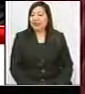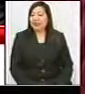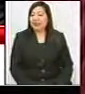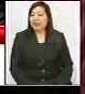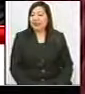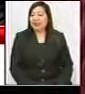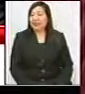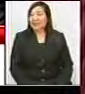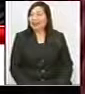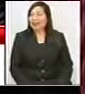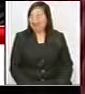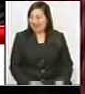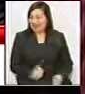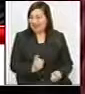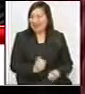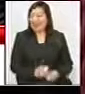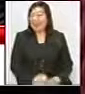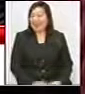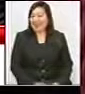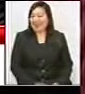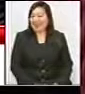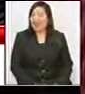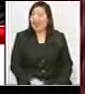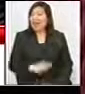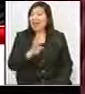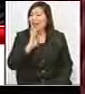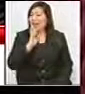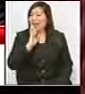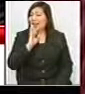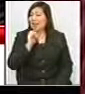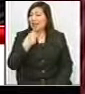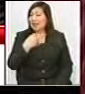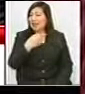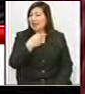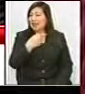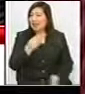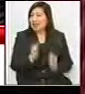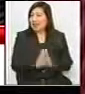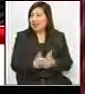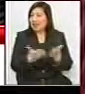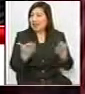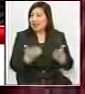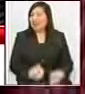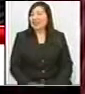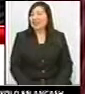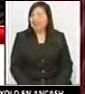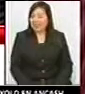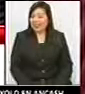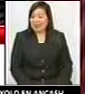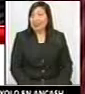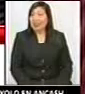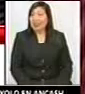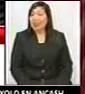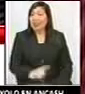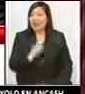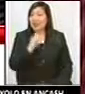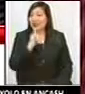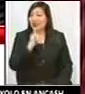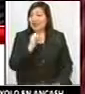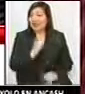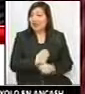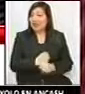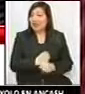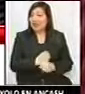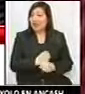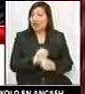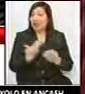Según la señora Gioconda Trippi, en las declaraciones al semanario Hildebrand en sus 13, es en el café desde